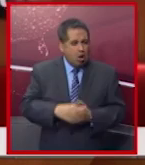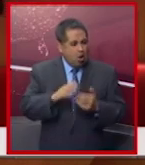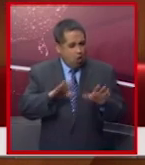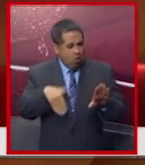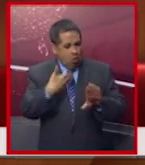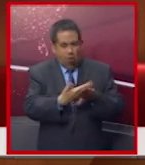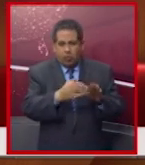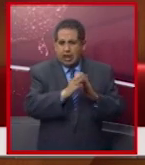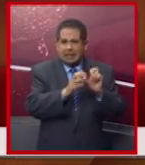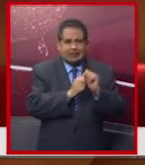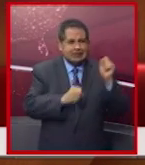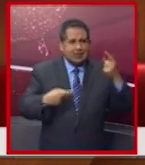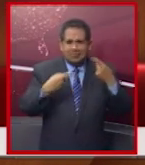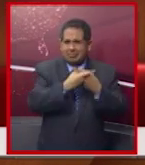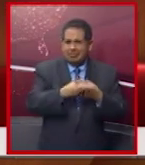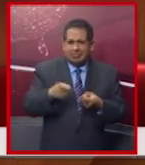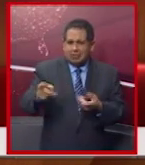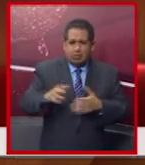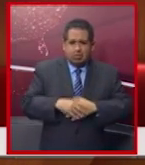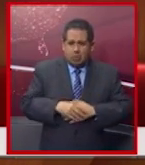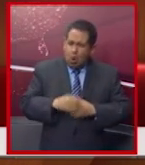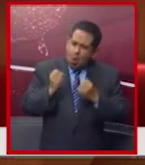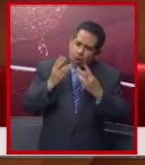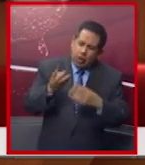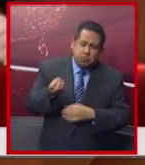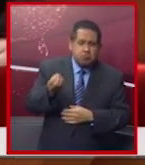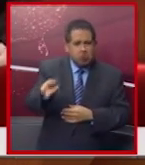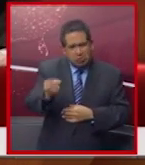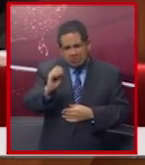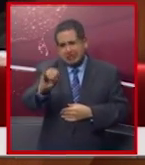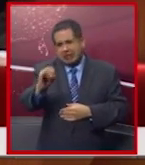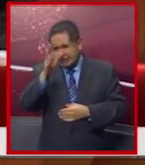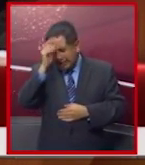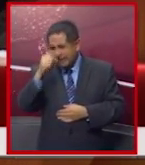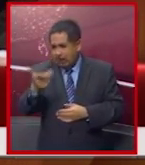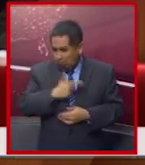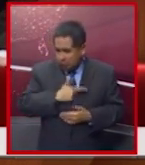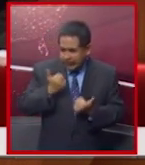contradictorios a la Carta Magna. Pues hay que darles gusto, compañeros.